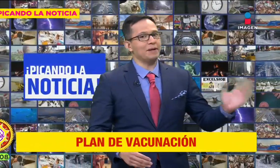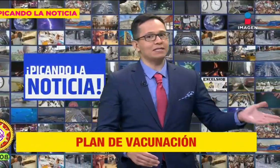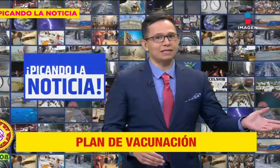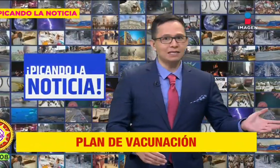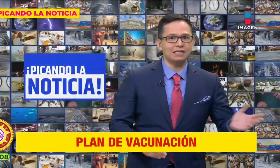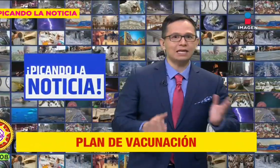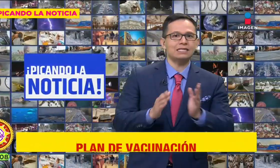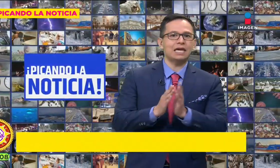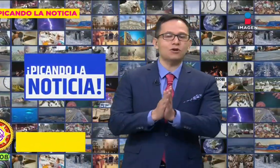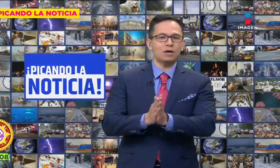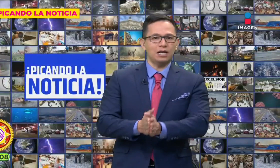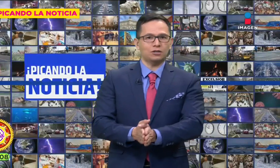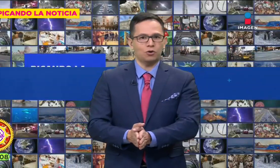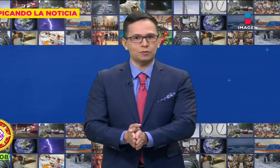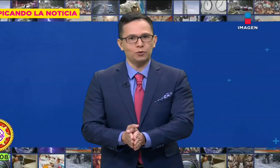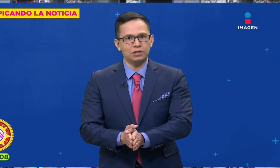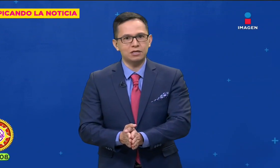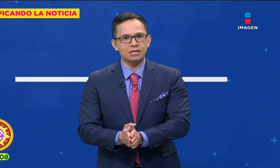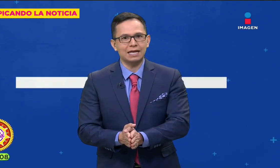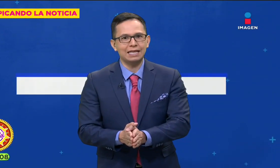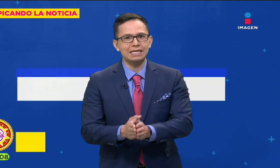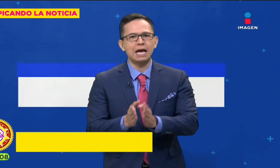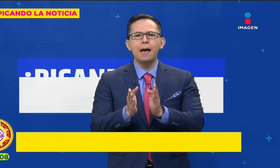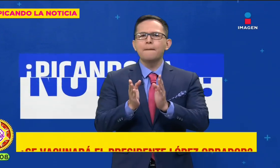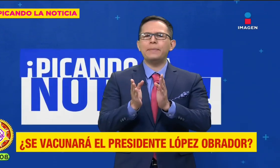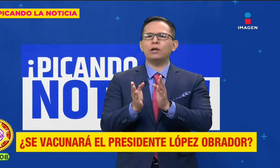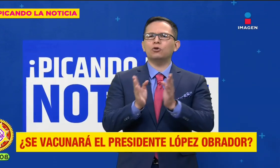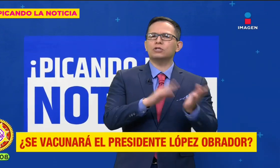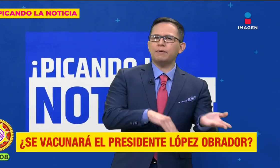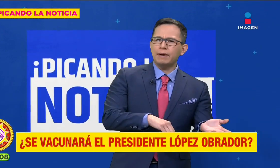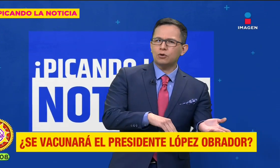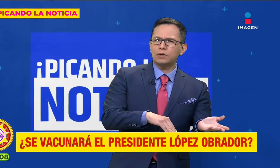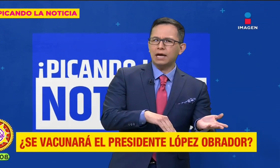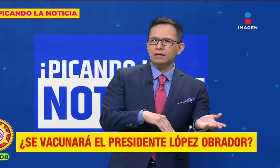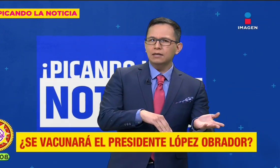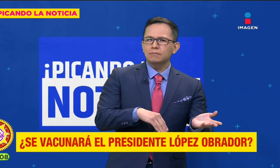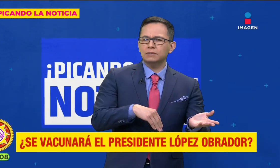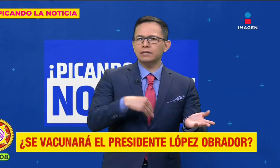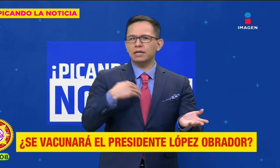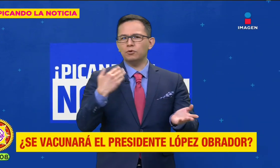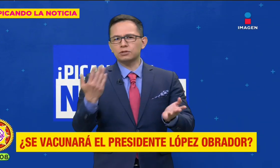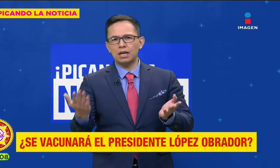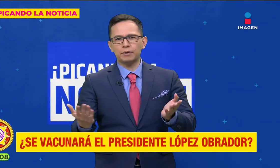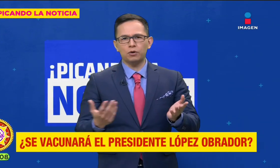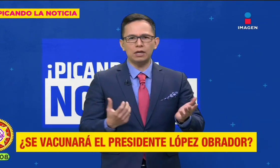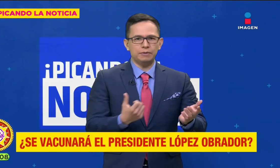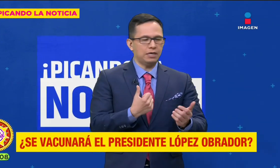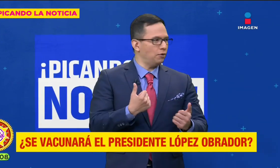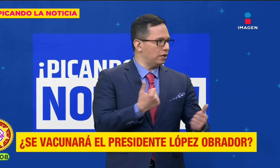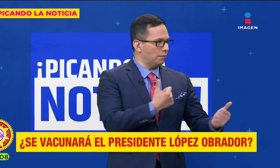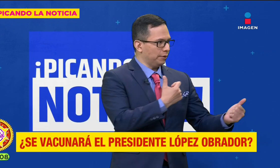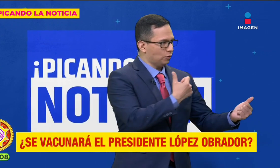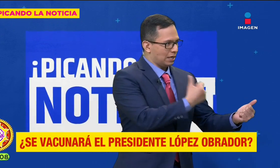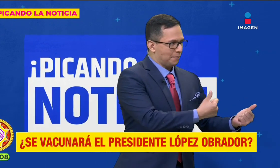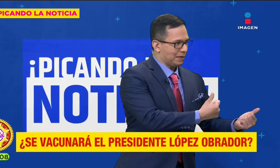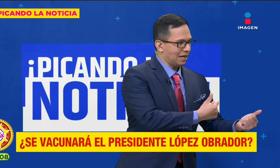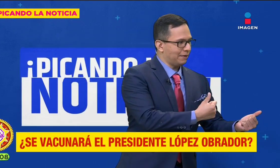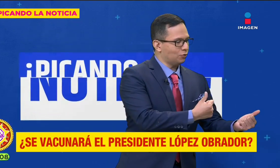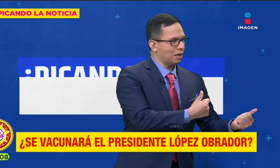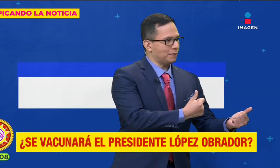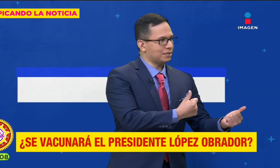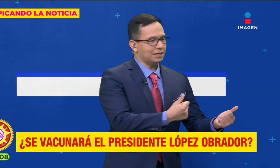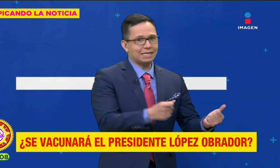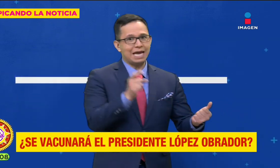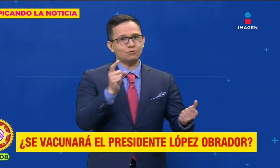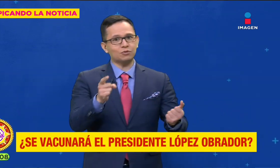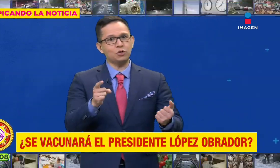El presidente ya dijo que les corresponde dicha alcaldía, pero se va a vacunar. Tendremos a lo mejor el video en el momento que le aplique la